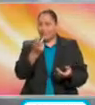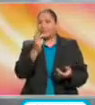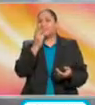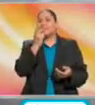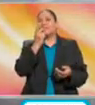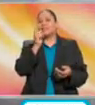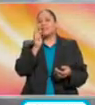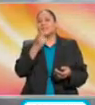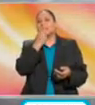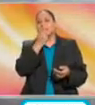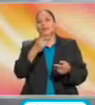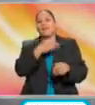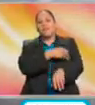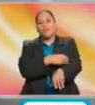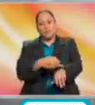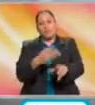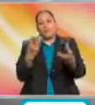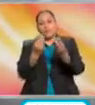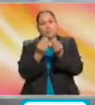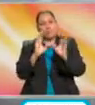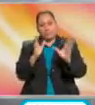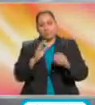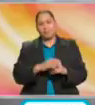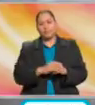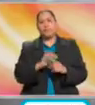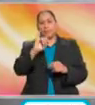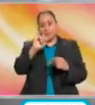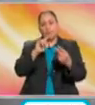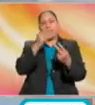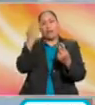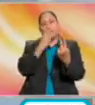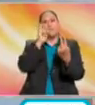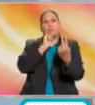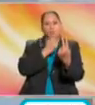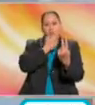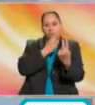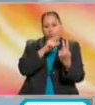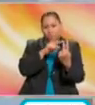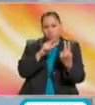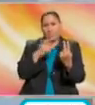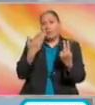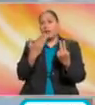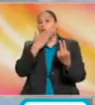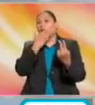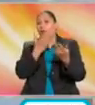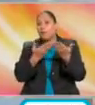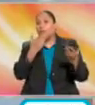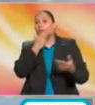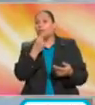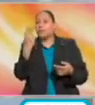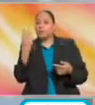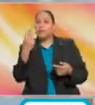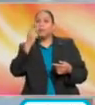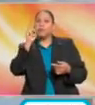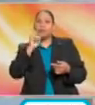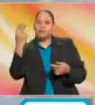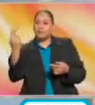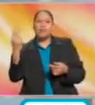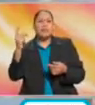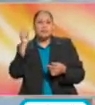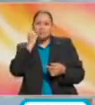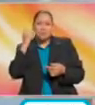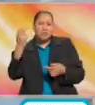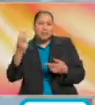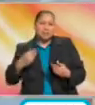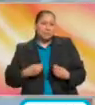una familia. Así es. Punto. Sí cambia la concepción, pero al final del día la familia sigue teniendo un sentido de solidaridad, de vida en